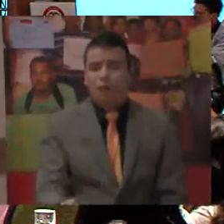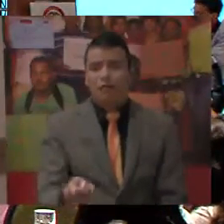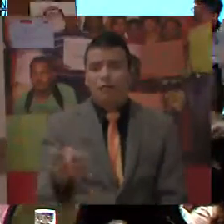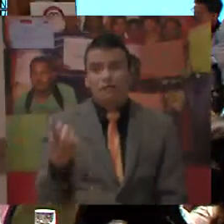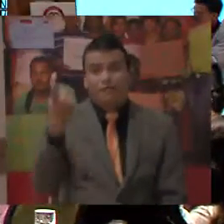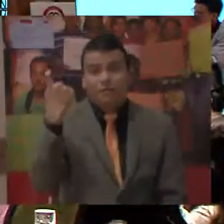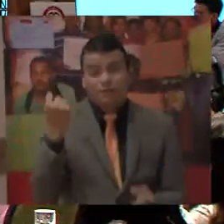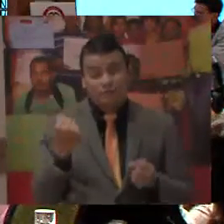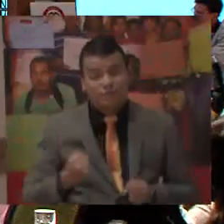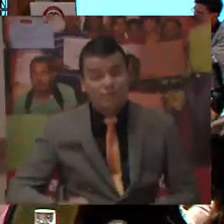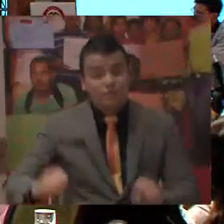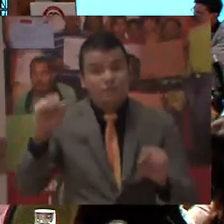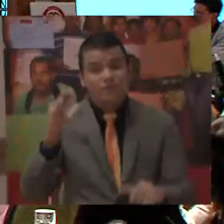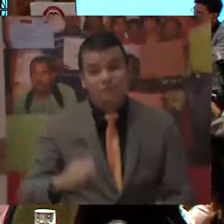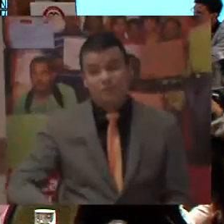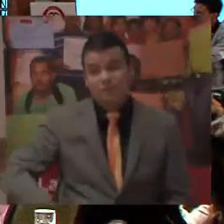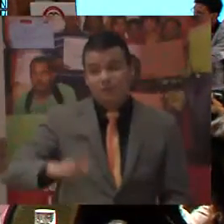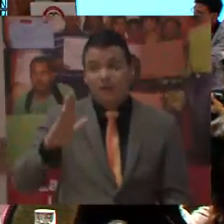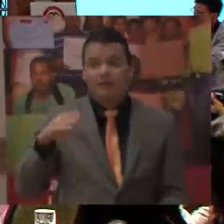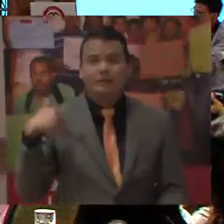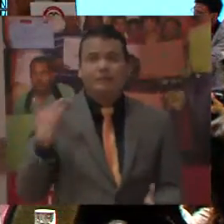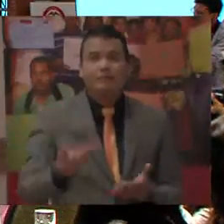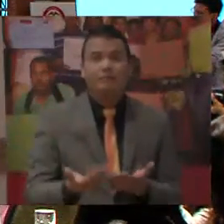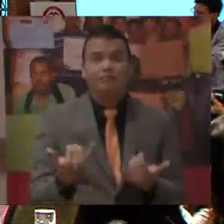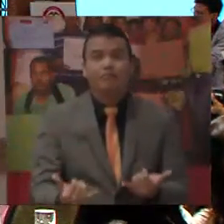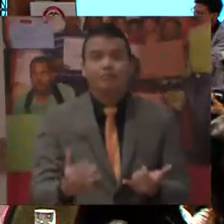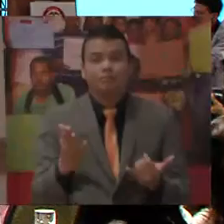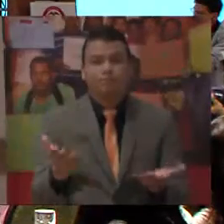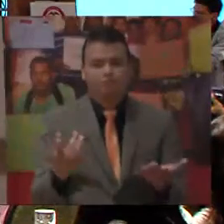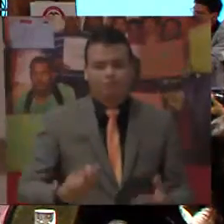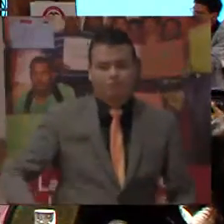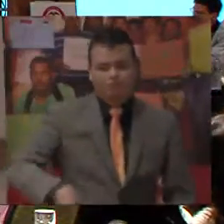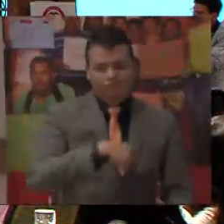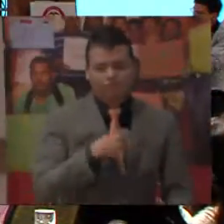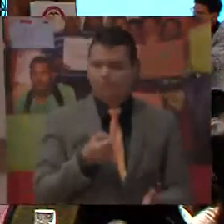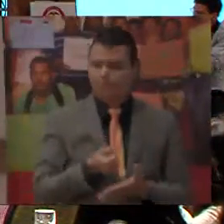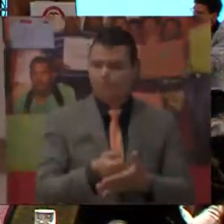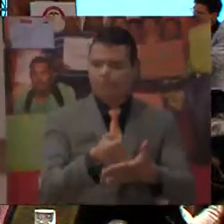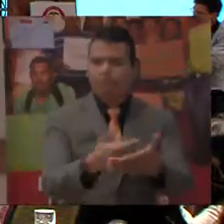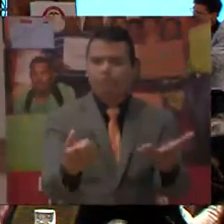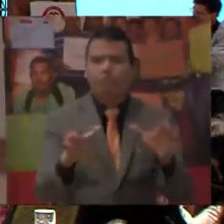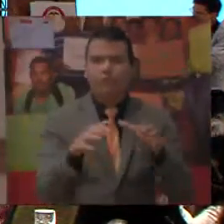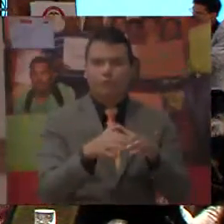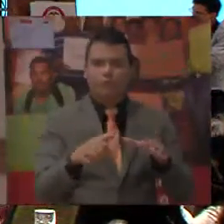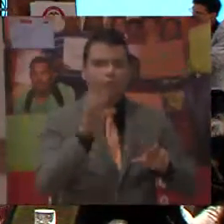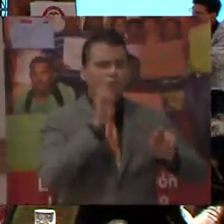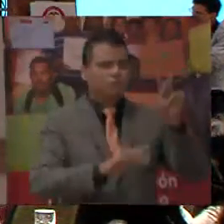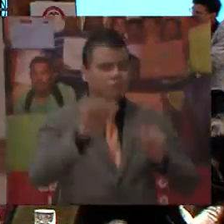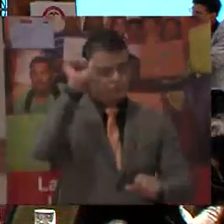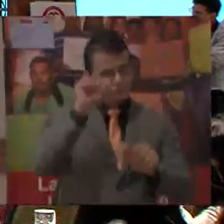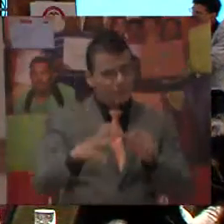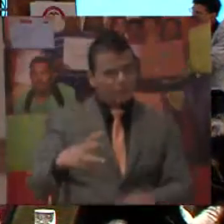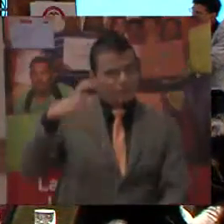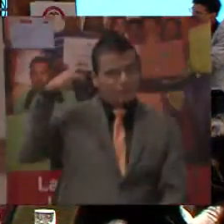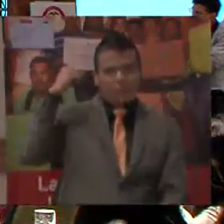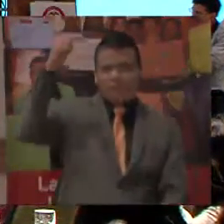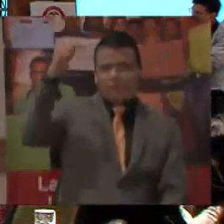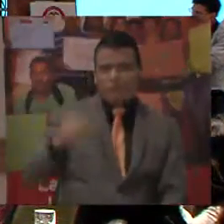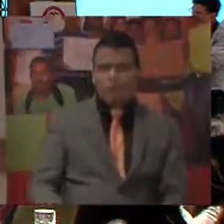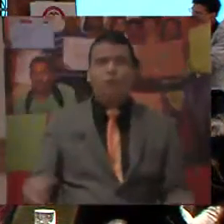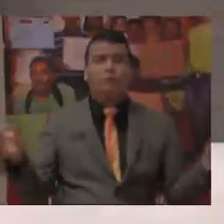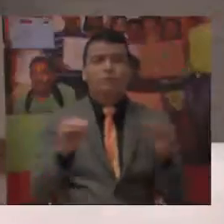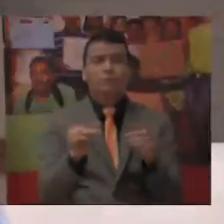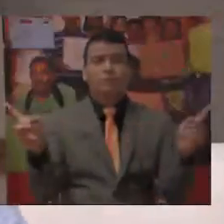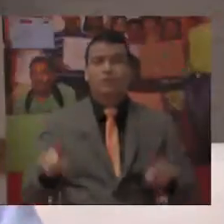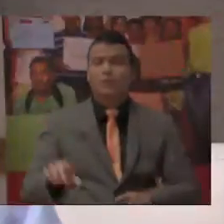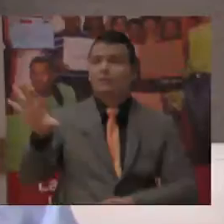más. En este momento pues estamos haciendo cosas como el Museo de la Memoria Histórica, estamos tratando de darle